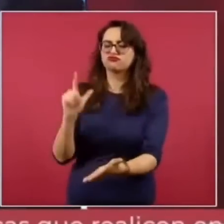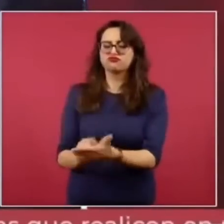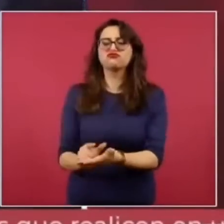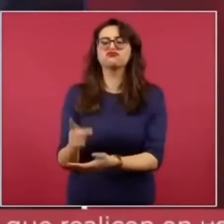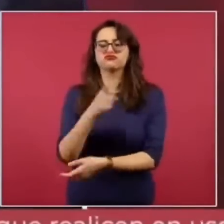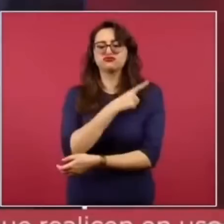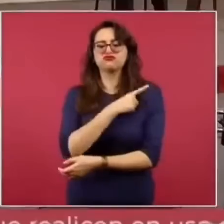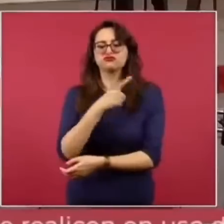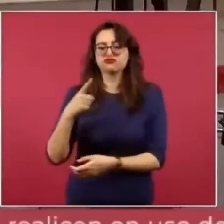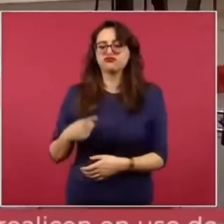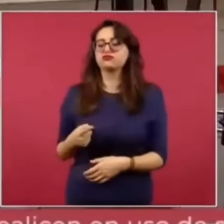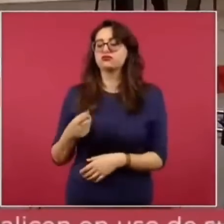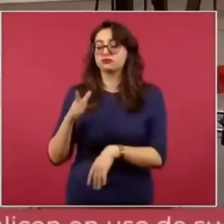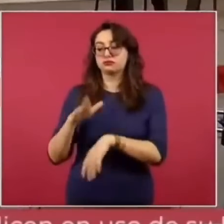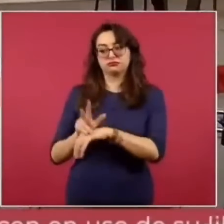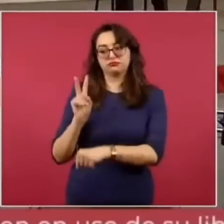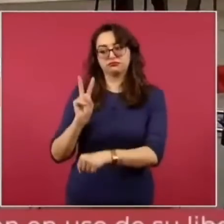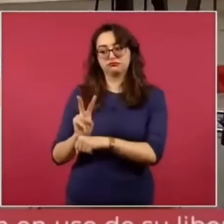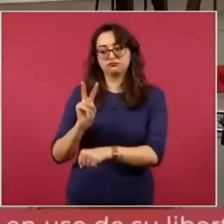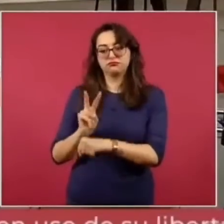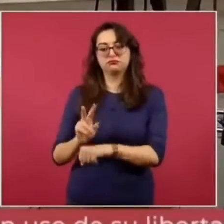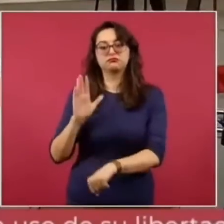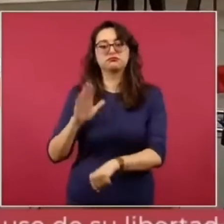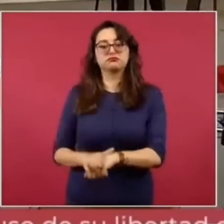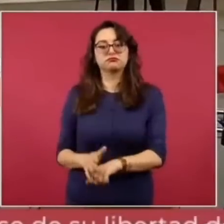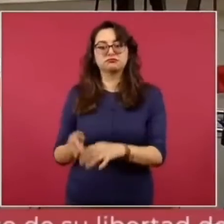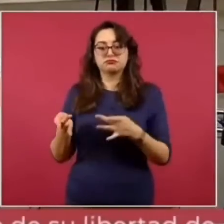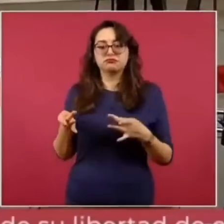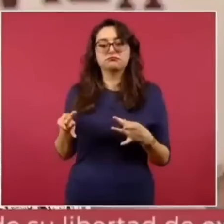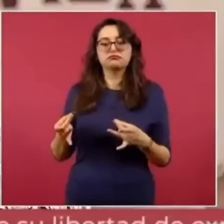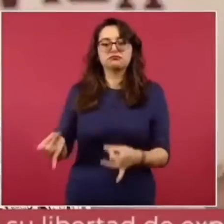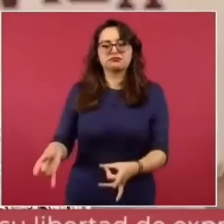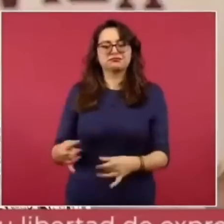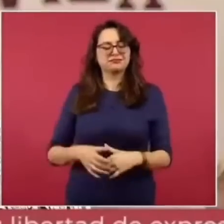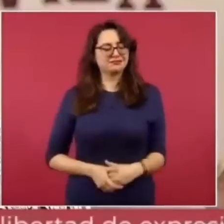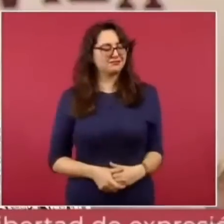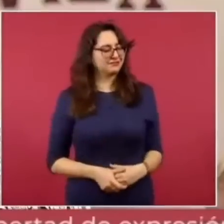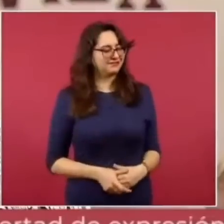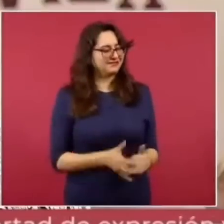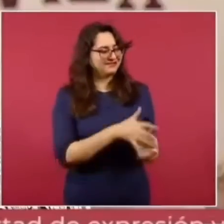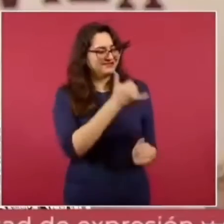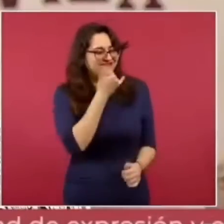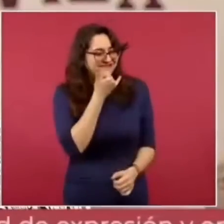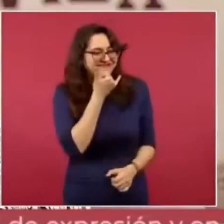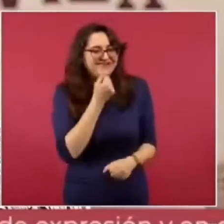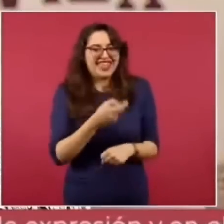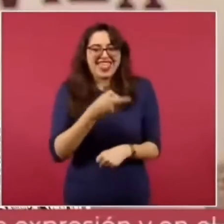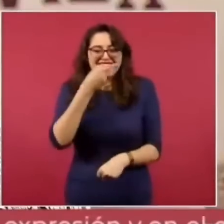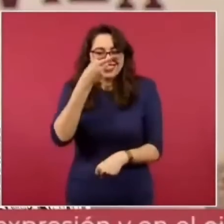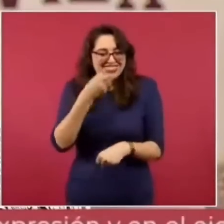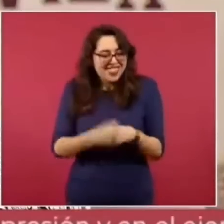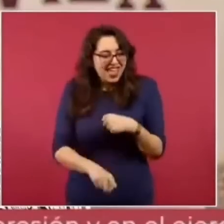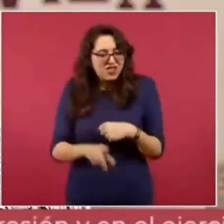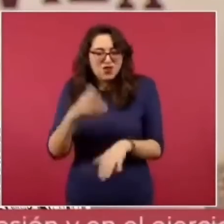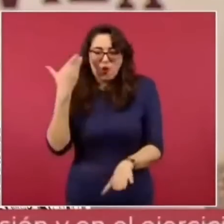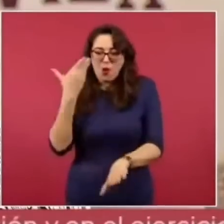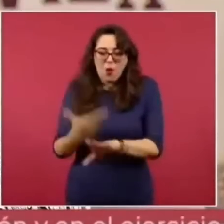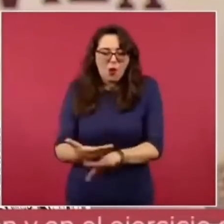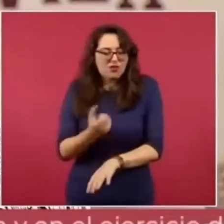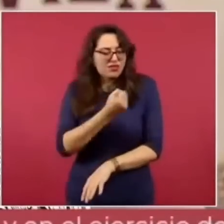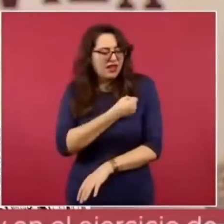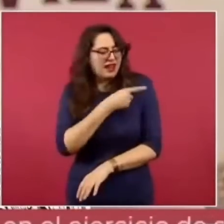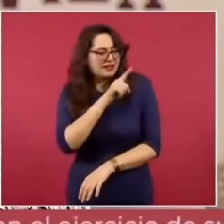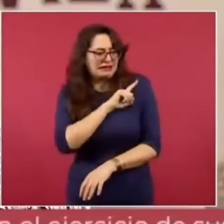es un producto de calidad. Como si un producto dañino para la salud, estimulante de la adicción, pudiera